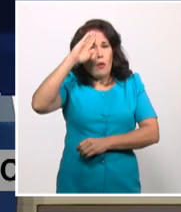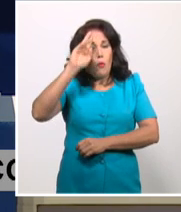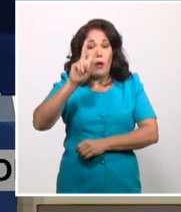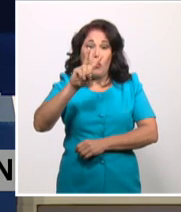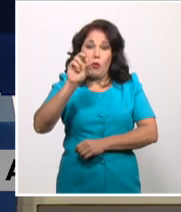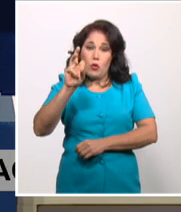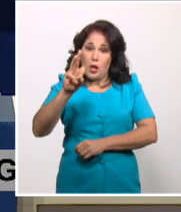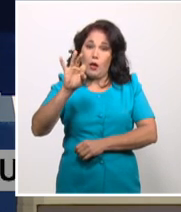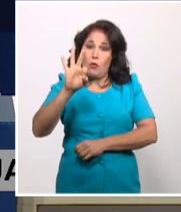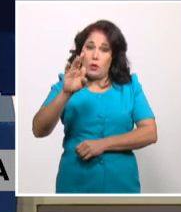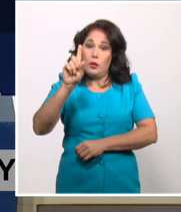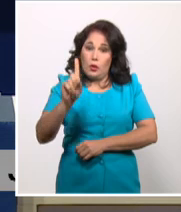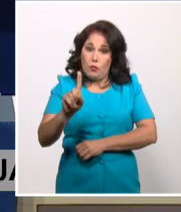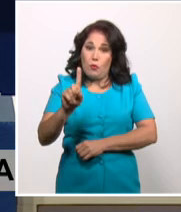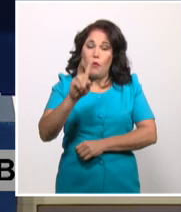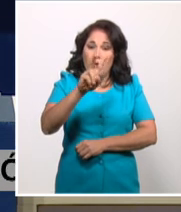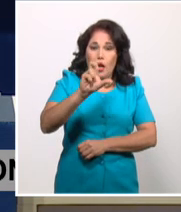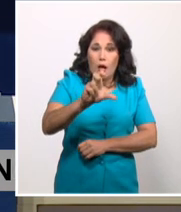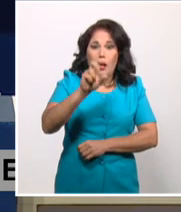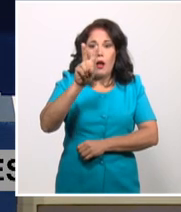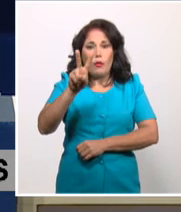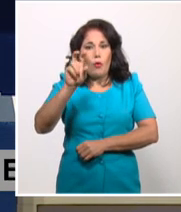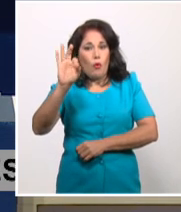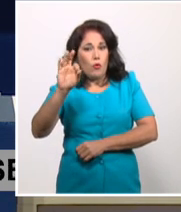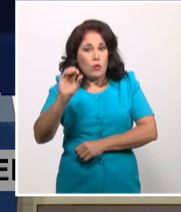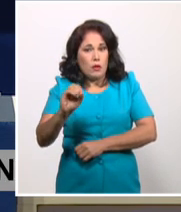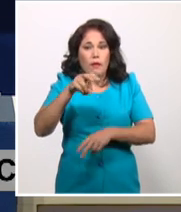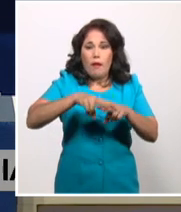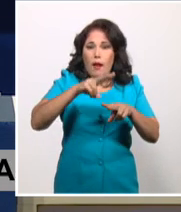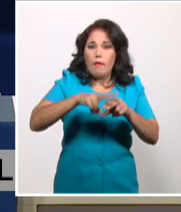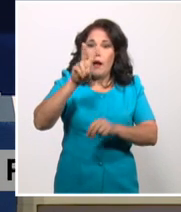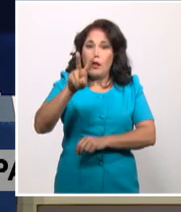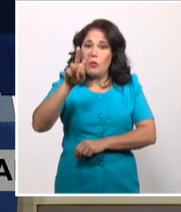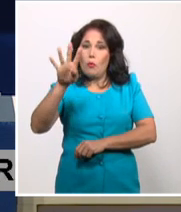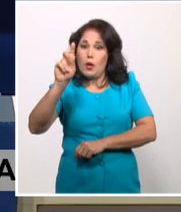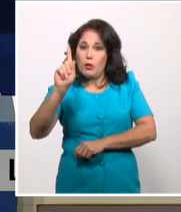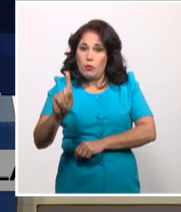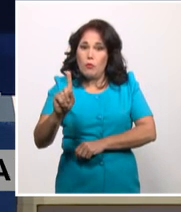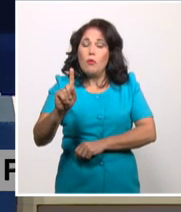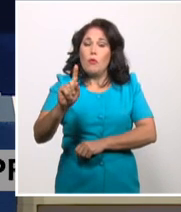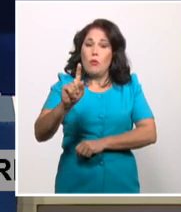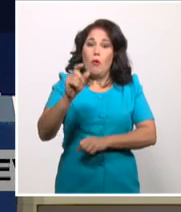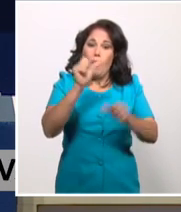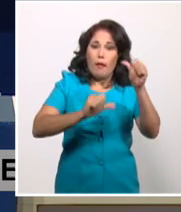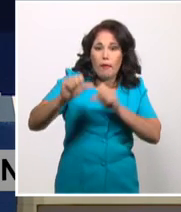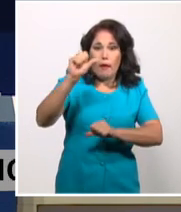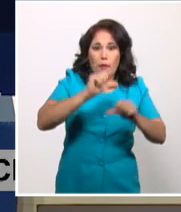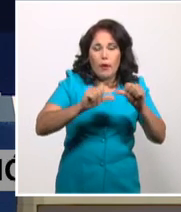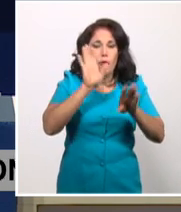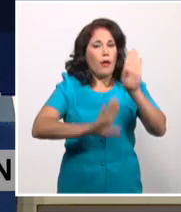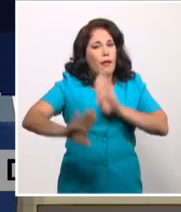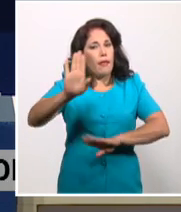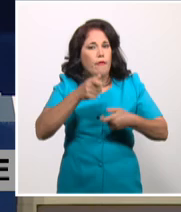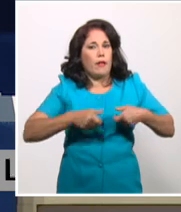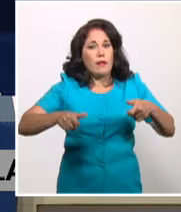281, el de Villa Clara 280, La Habana 241, el laboratorio de la Defensa